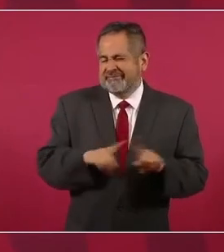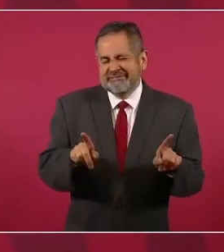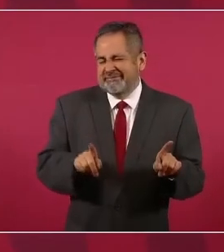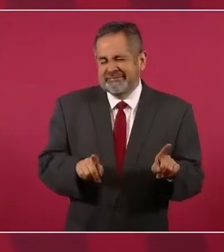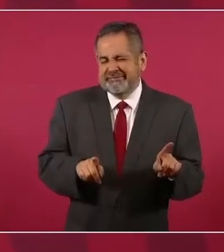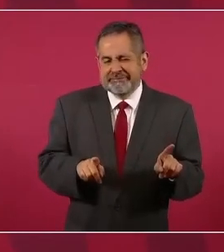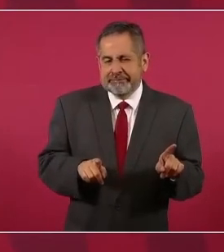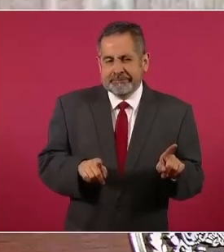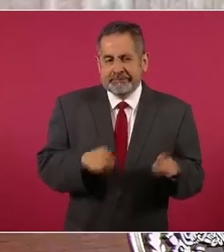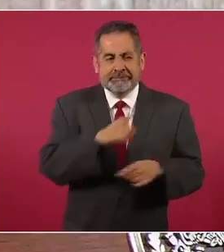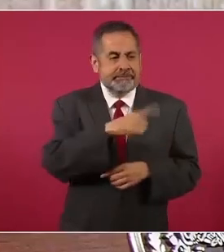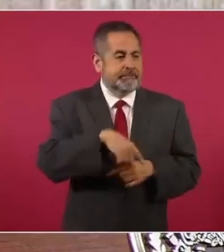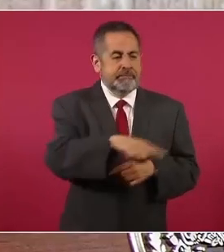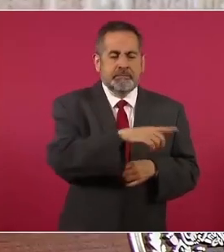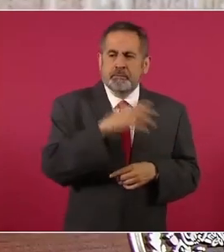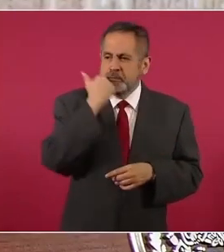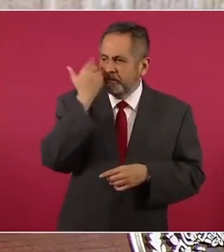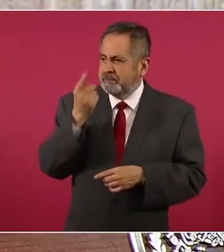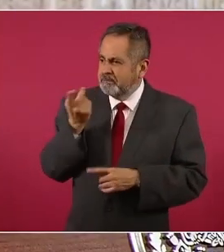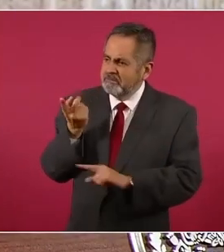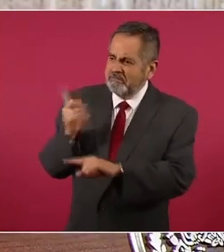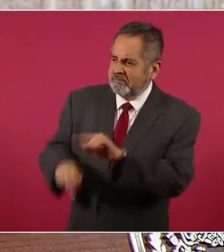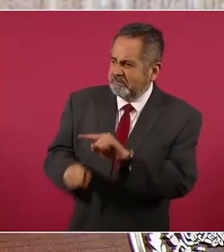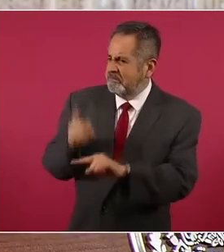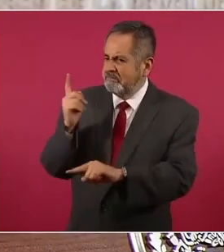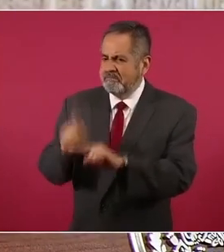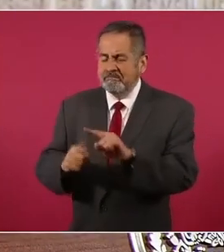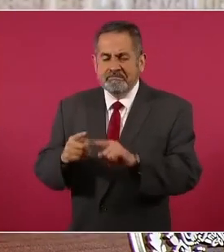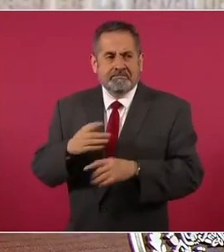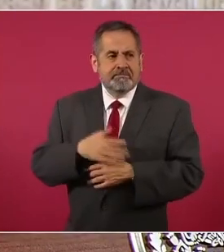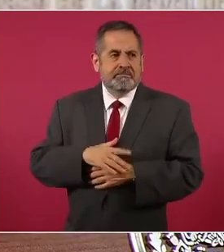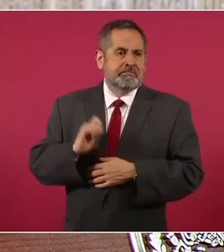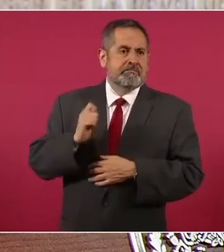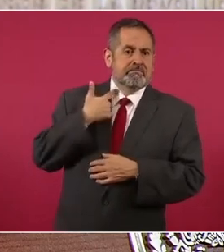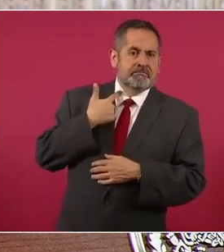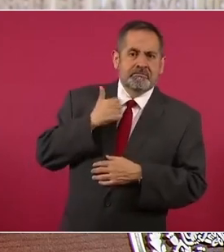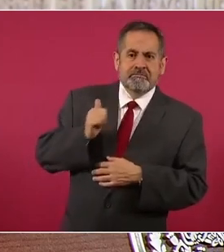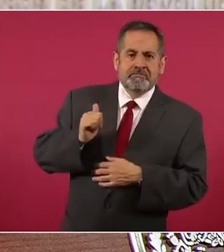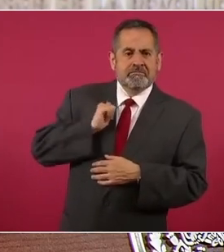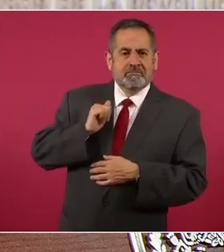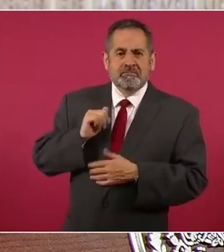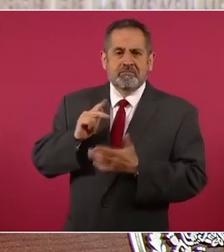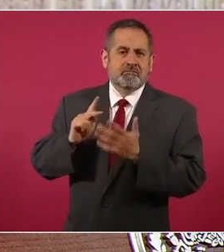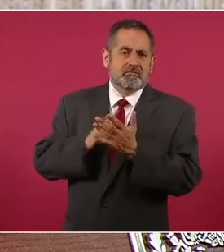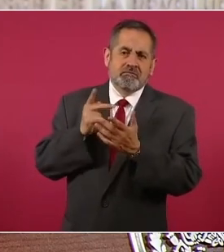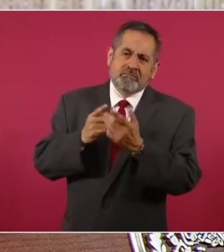a favor de los privilegios que ellos